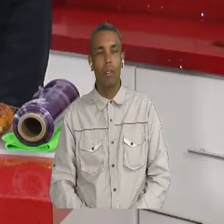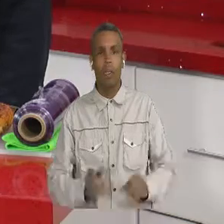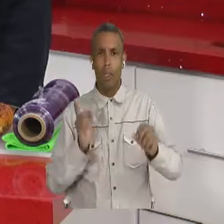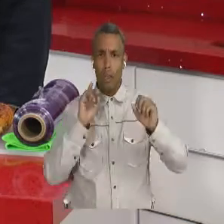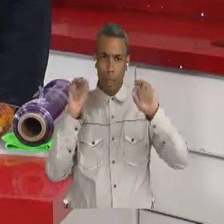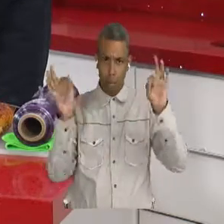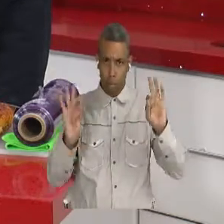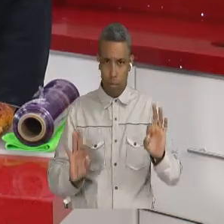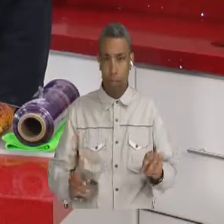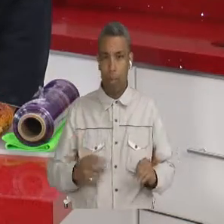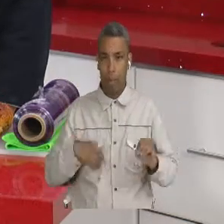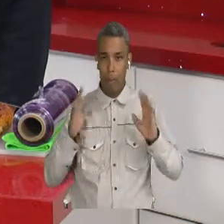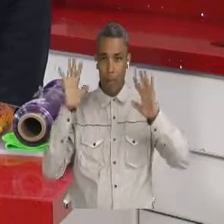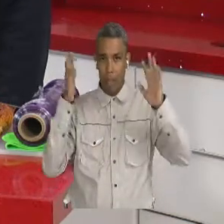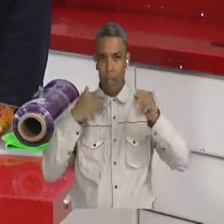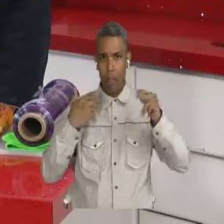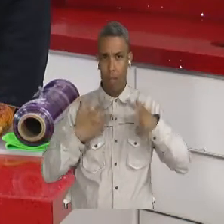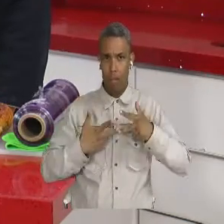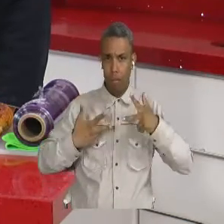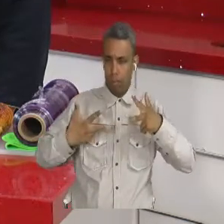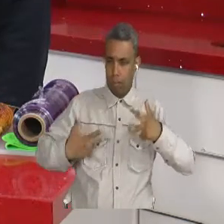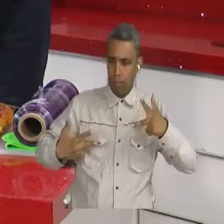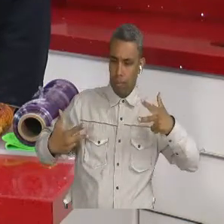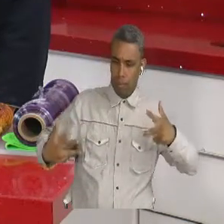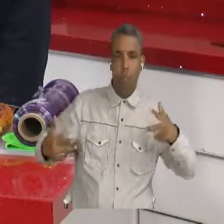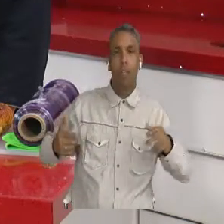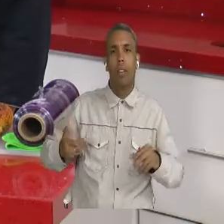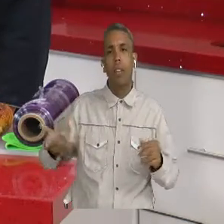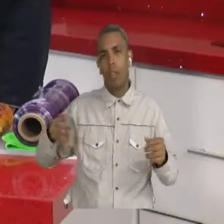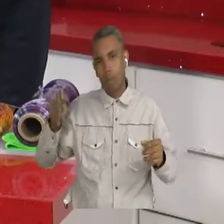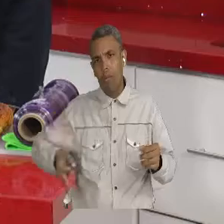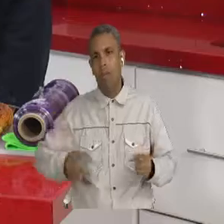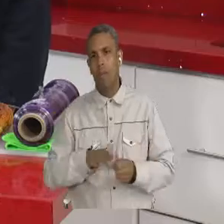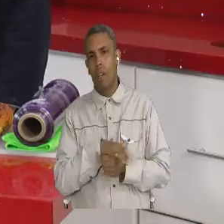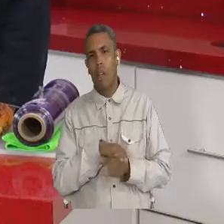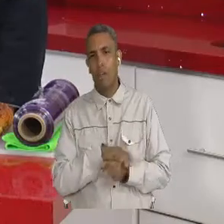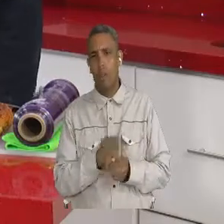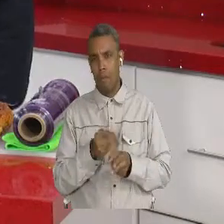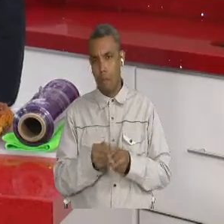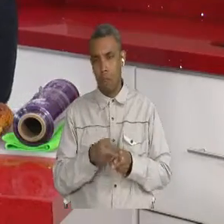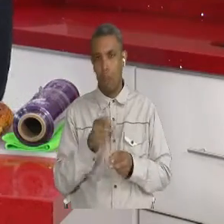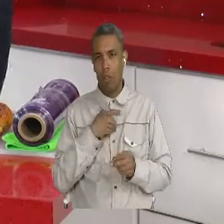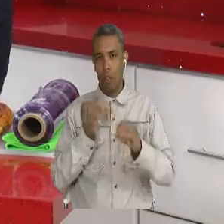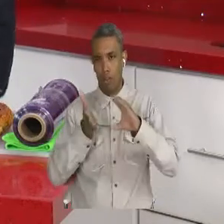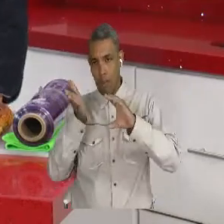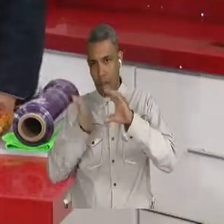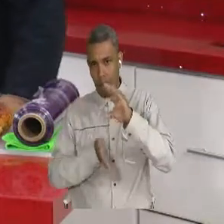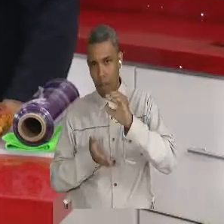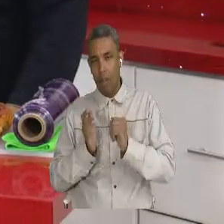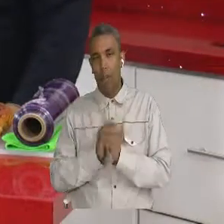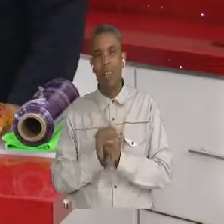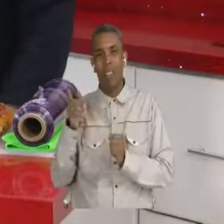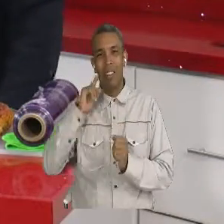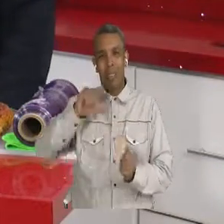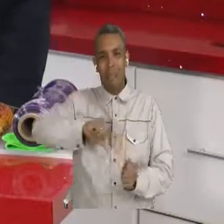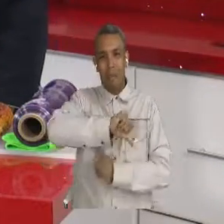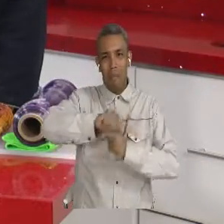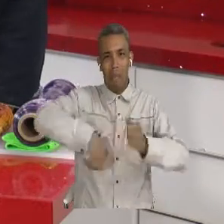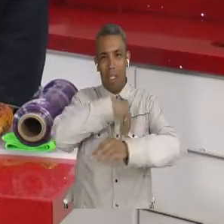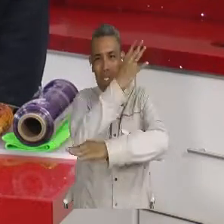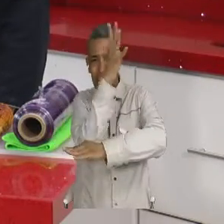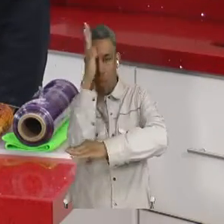Festival Nacional de la Piquería, que se llevará a cabo en el barrio Cincuentenario, en el Parque Ecológico. También Barranca Bermeja estará